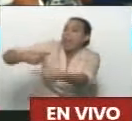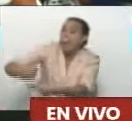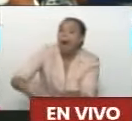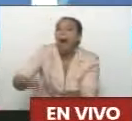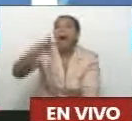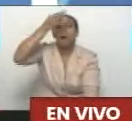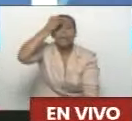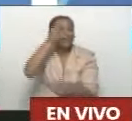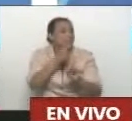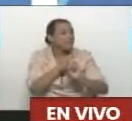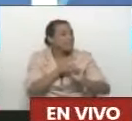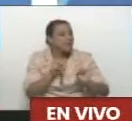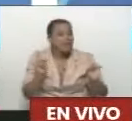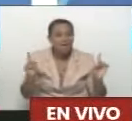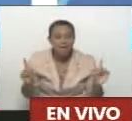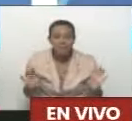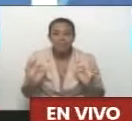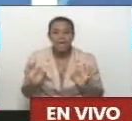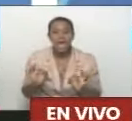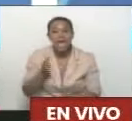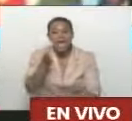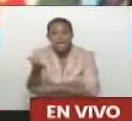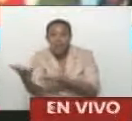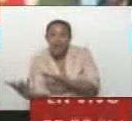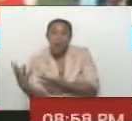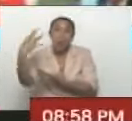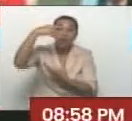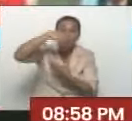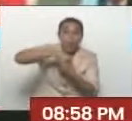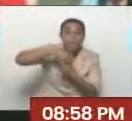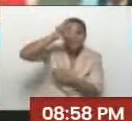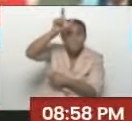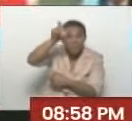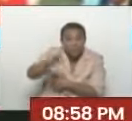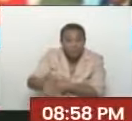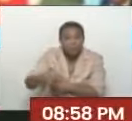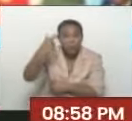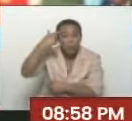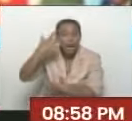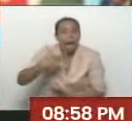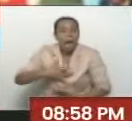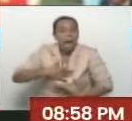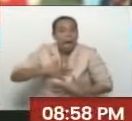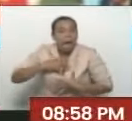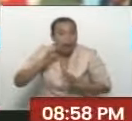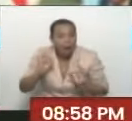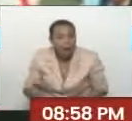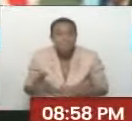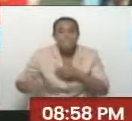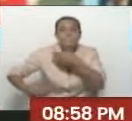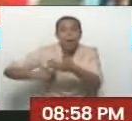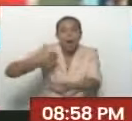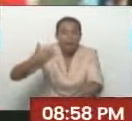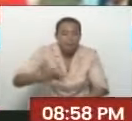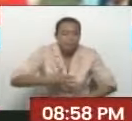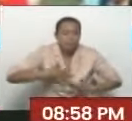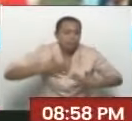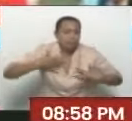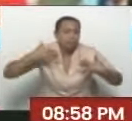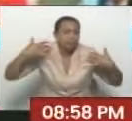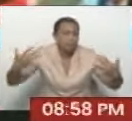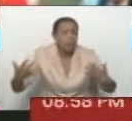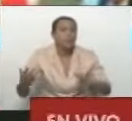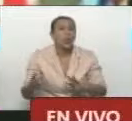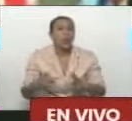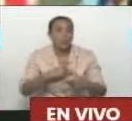es importante que nosotros podamos inyectar esa sensibilidad, ese proceso espiritual a